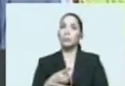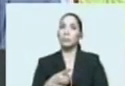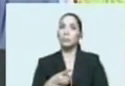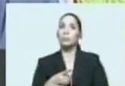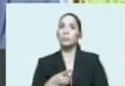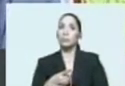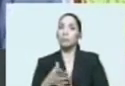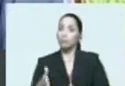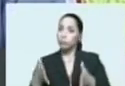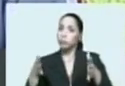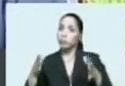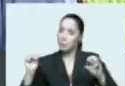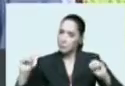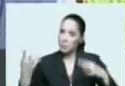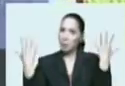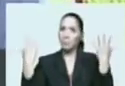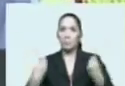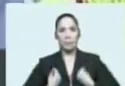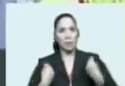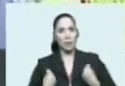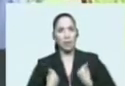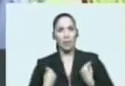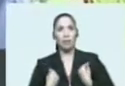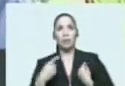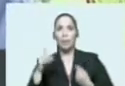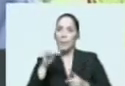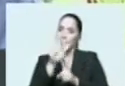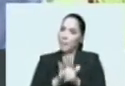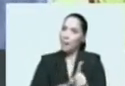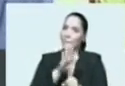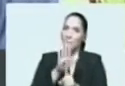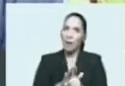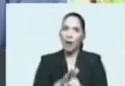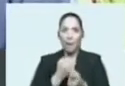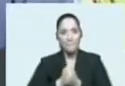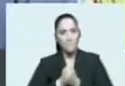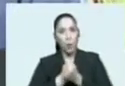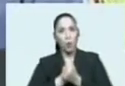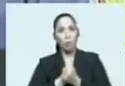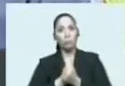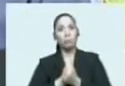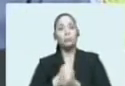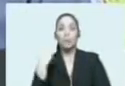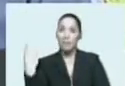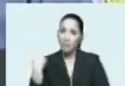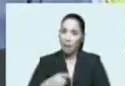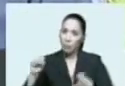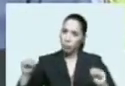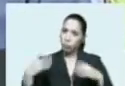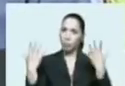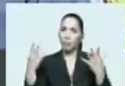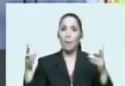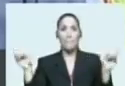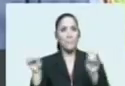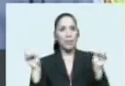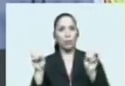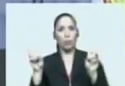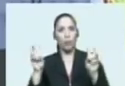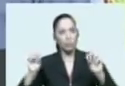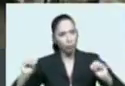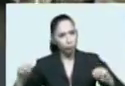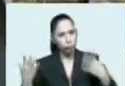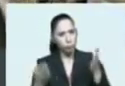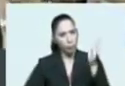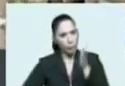como se reivindica la vida como se reivindica la ternura como se reivindica el amor tenemos que reivindicar la victoria tenemos que reivindicar la firmeza